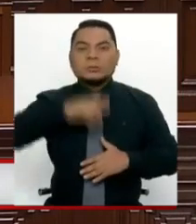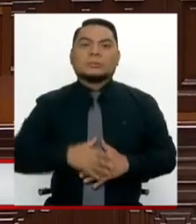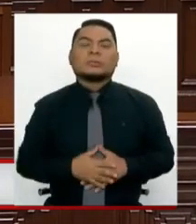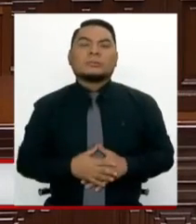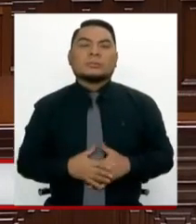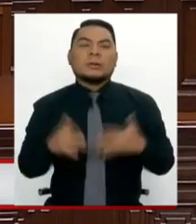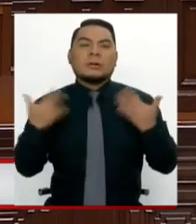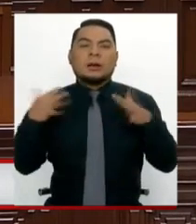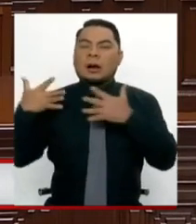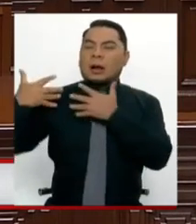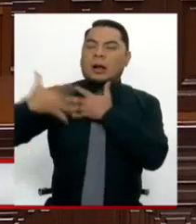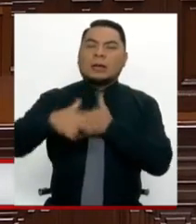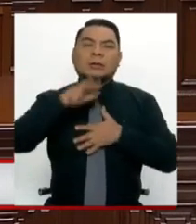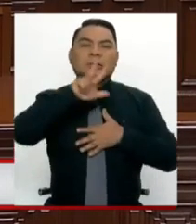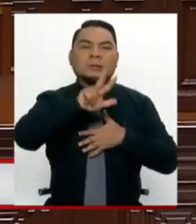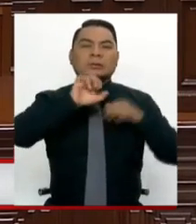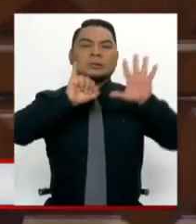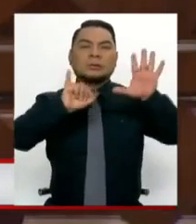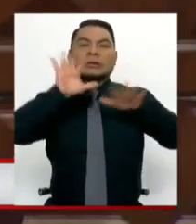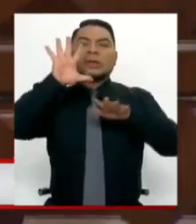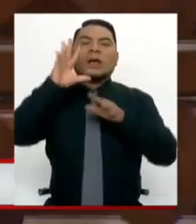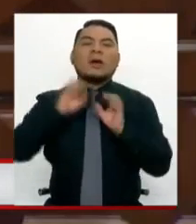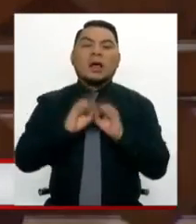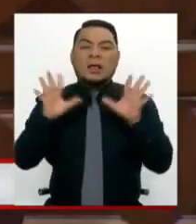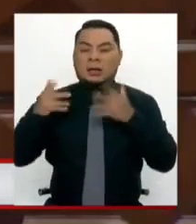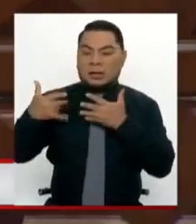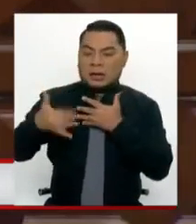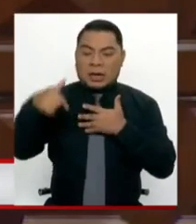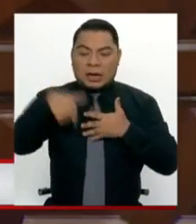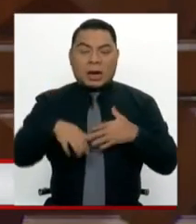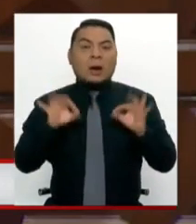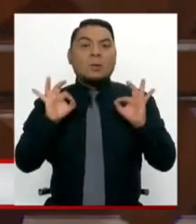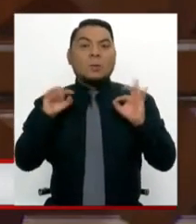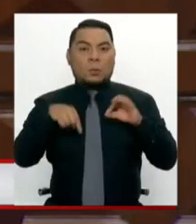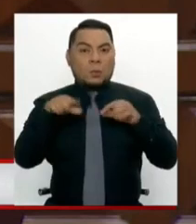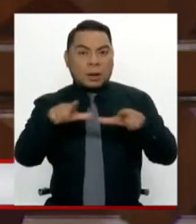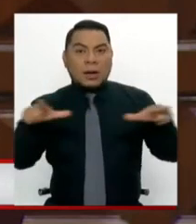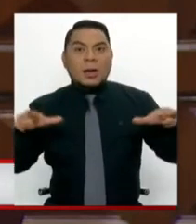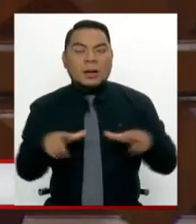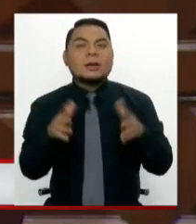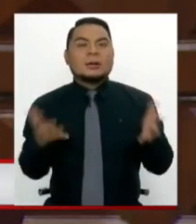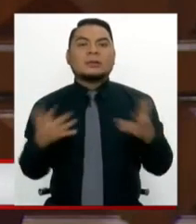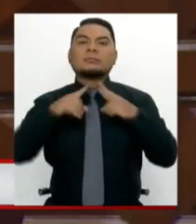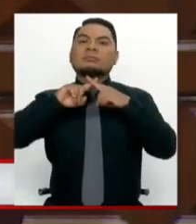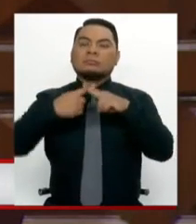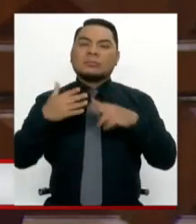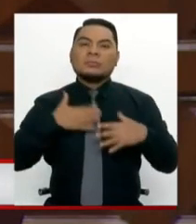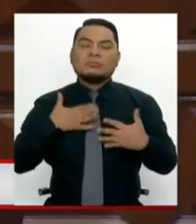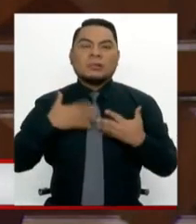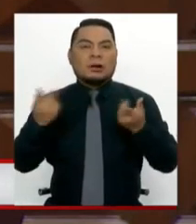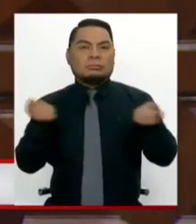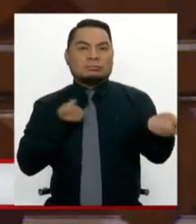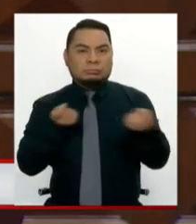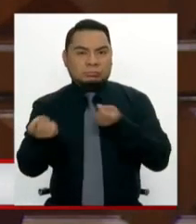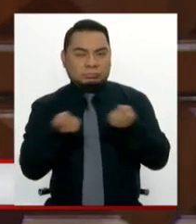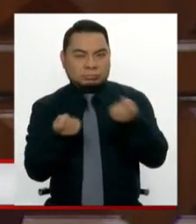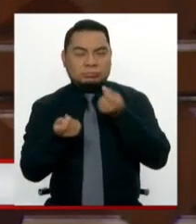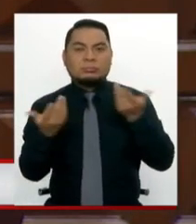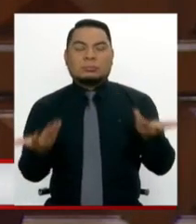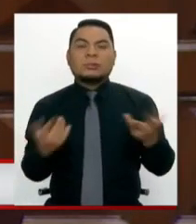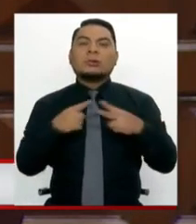hace 365 días, en este mismo recinto se iniciaba mi mandato nacido desde